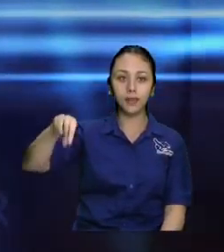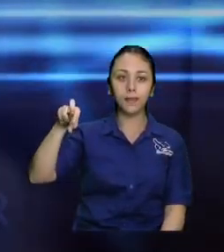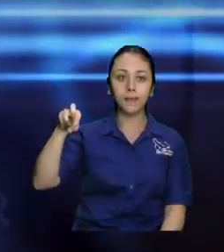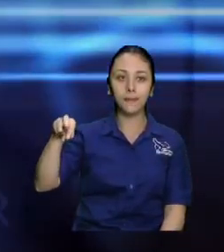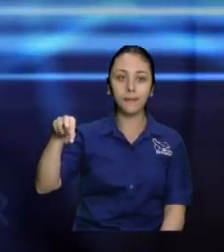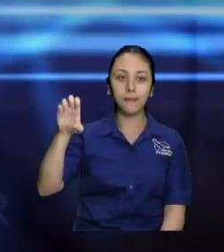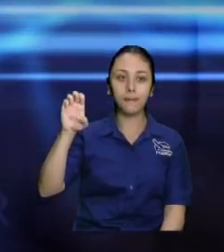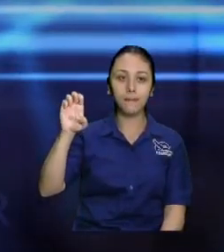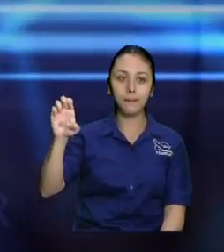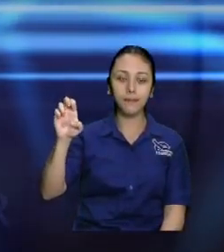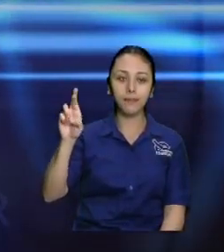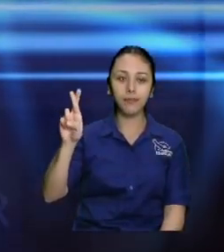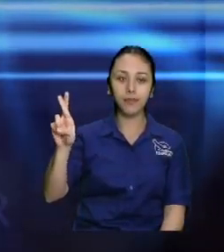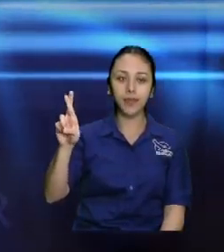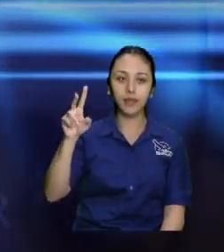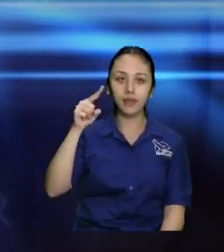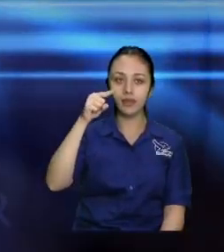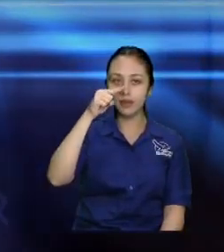impertinente.